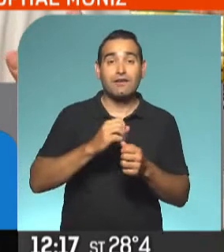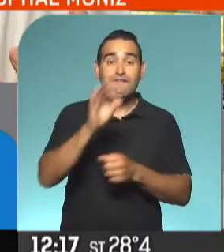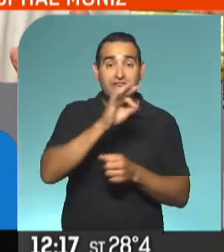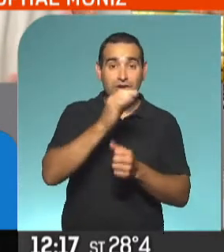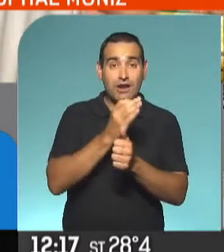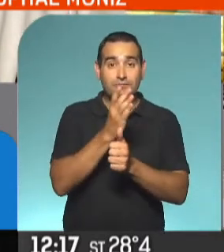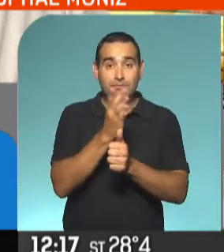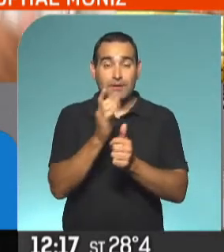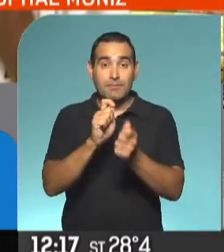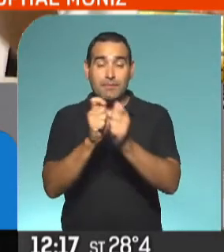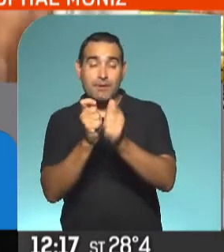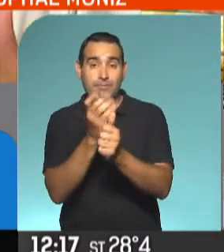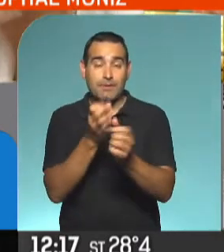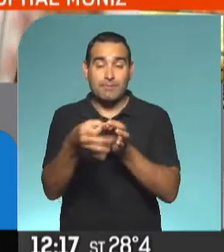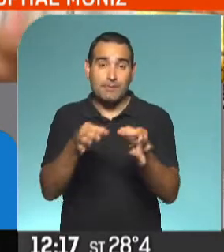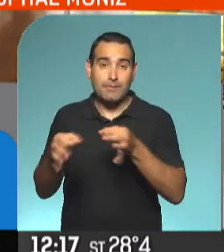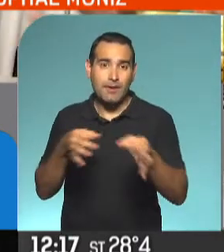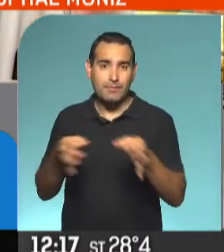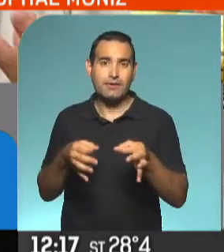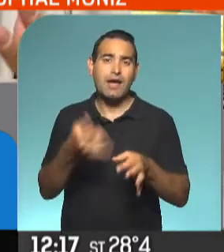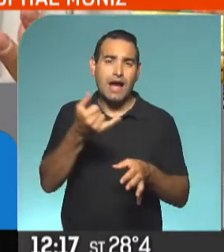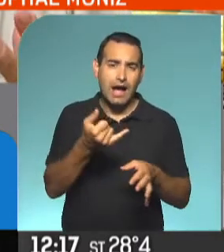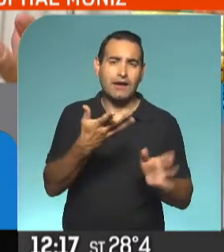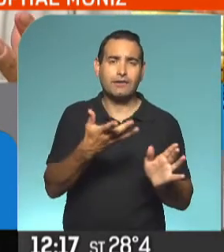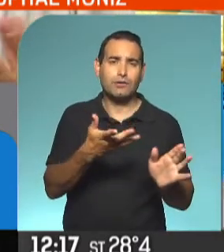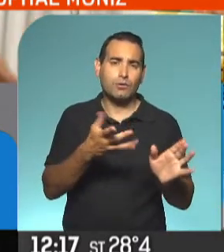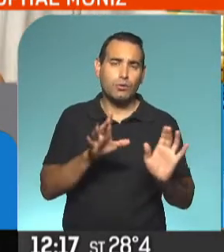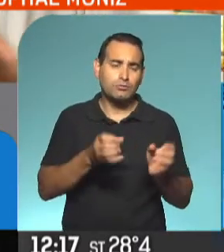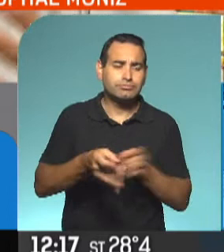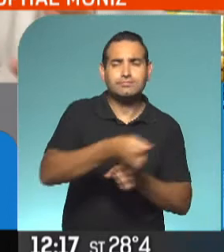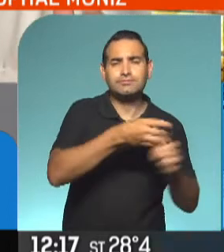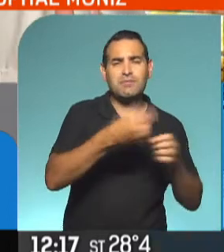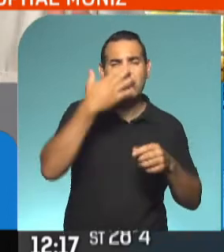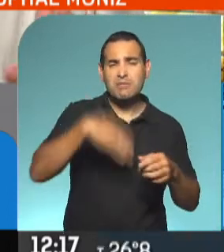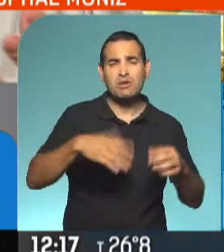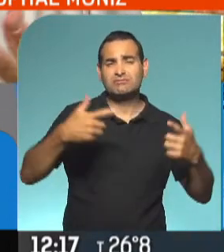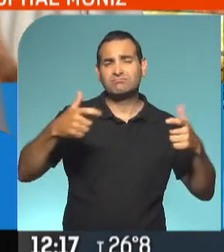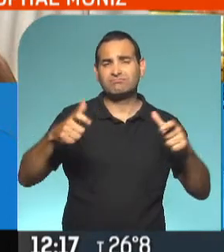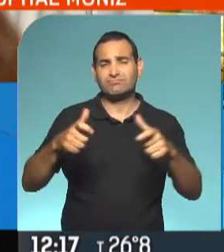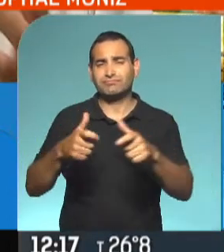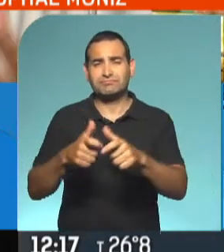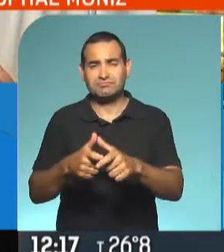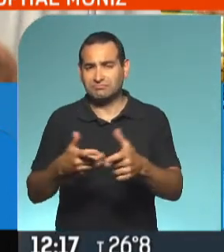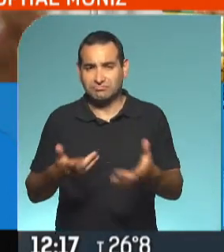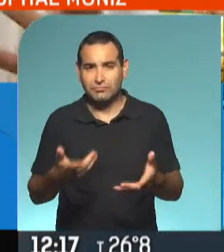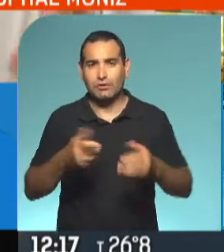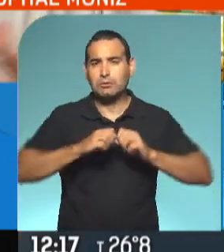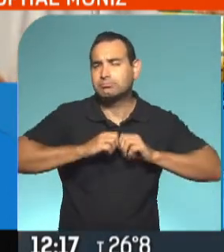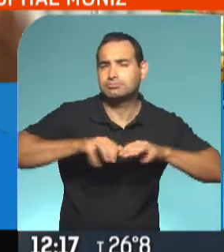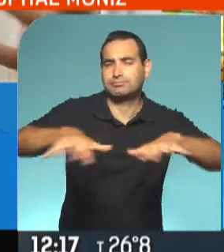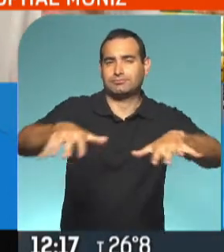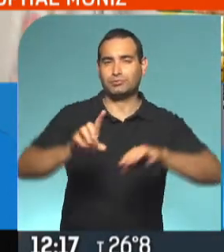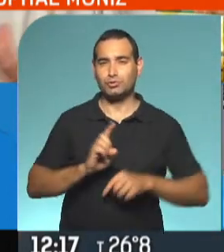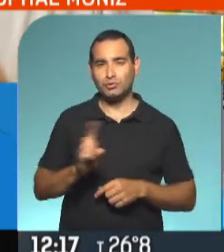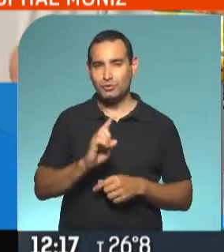en determinado momento a pequeños picos epidémicos en determinado momento, pero ya no tener una cuestión masiva,